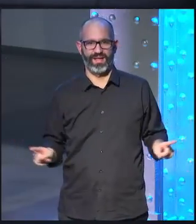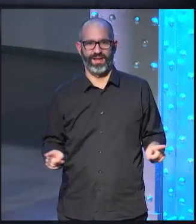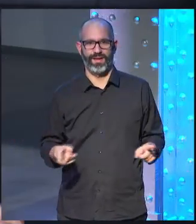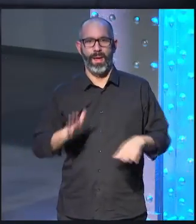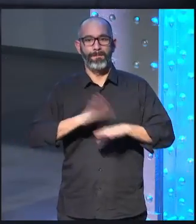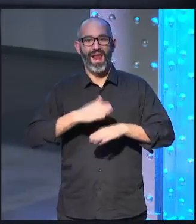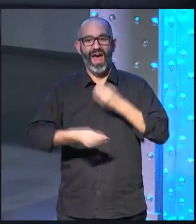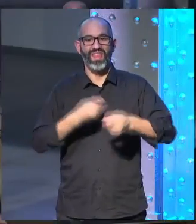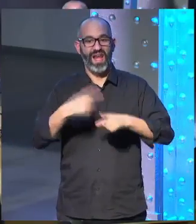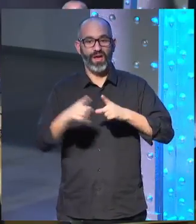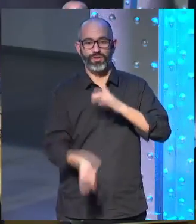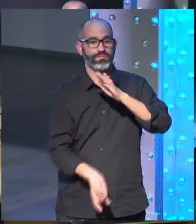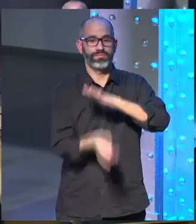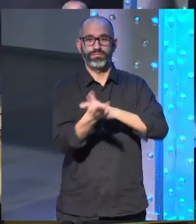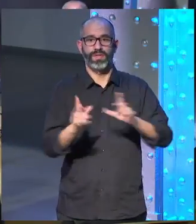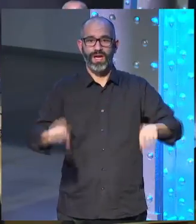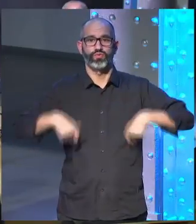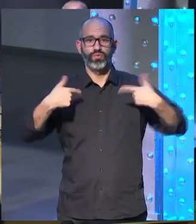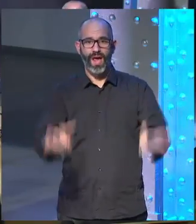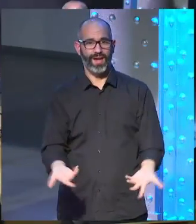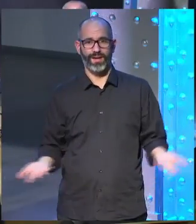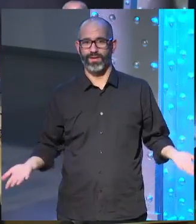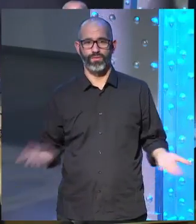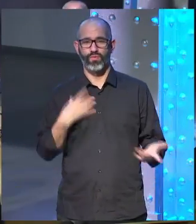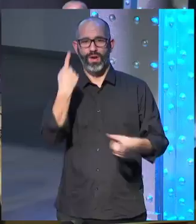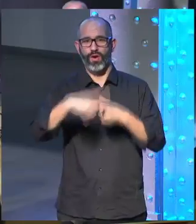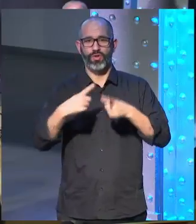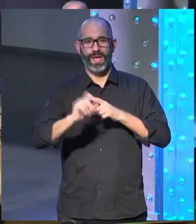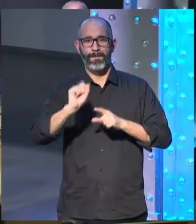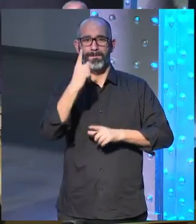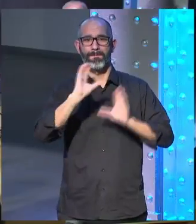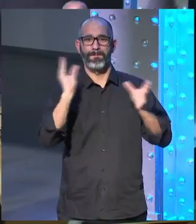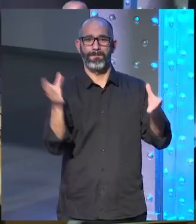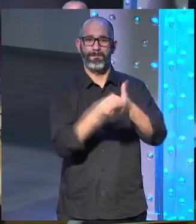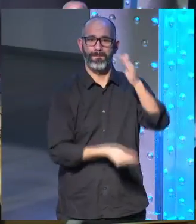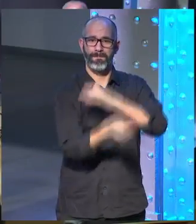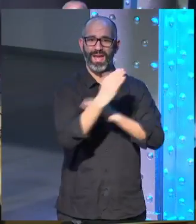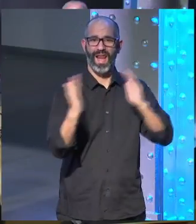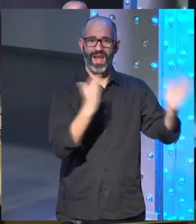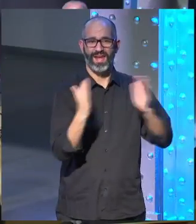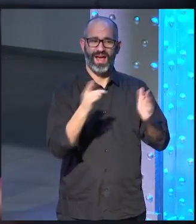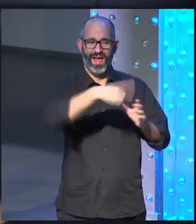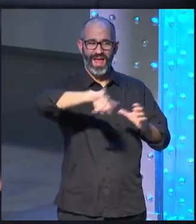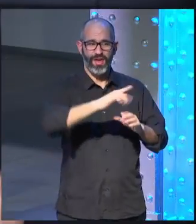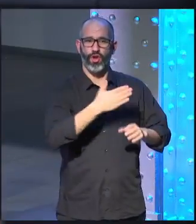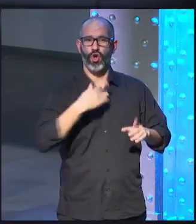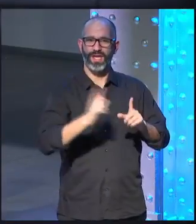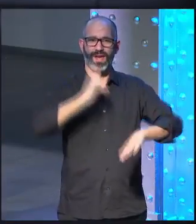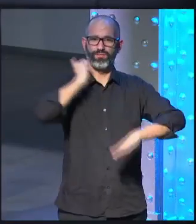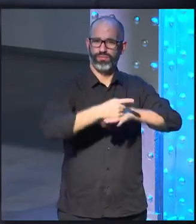que las cosas sucedan. Y es una de las cosas que los millennials, cuando decíais antes, no quieren